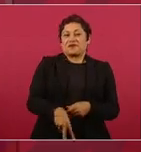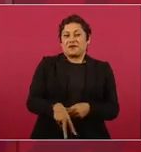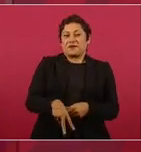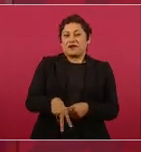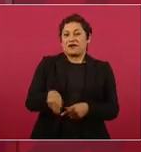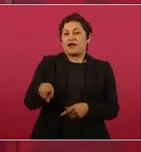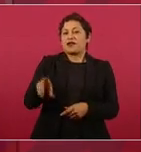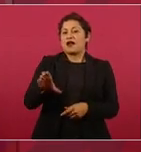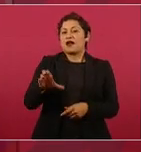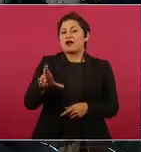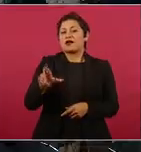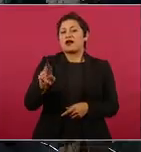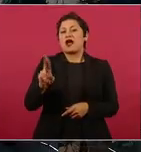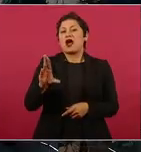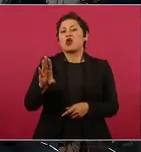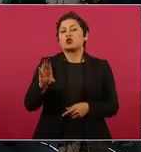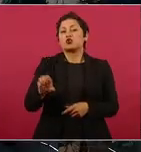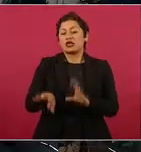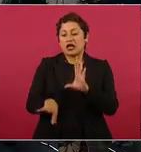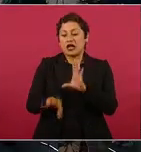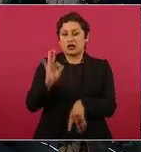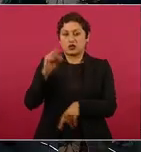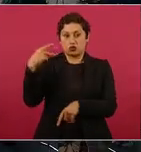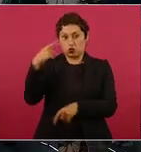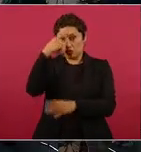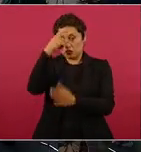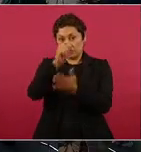Krause sobre